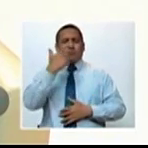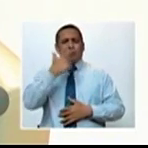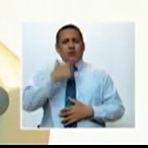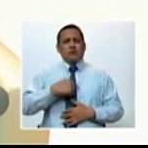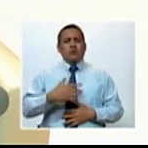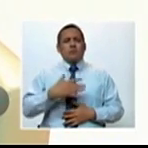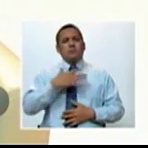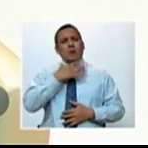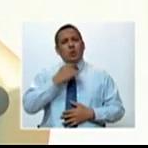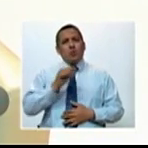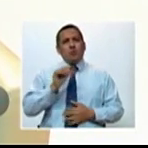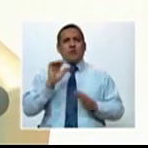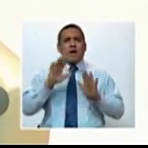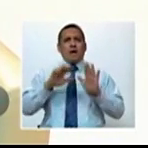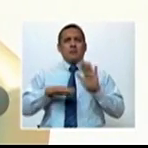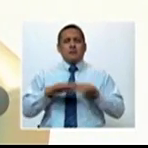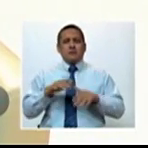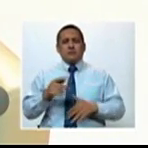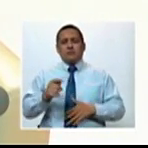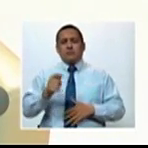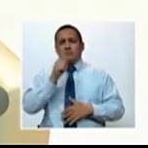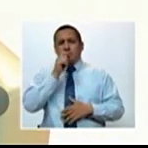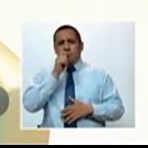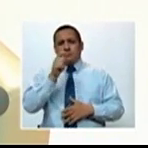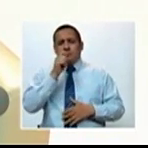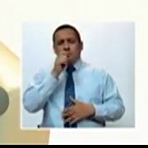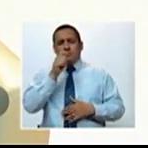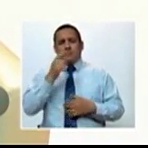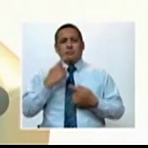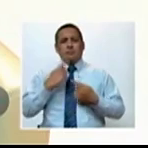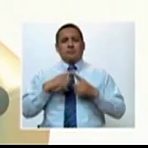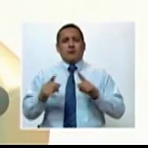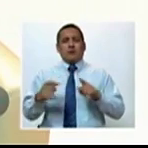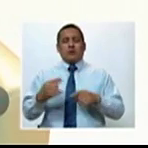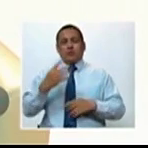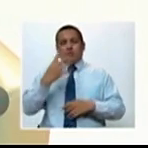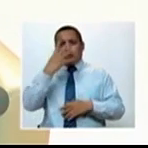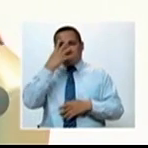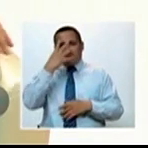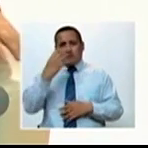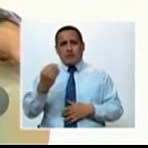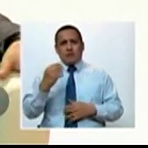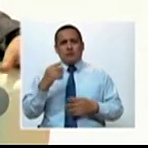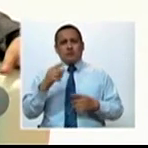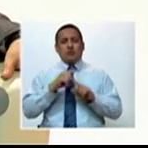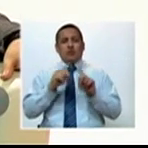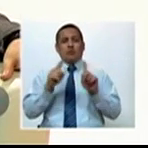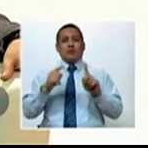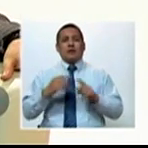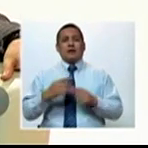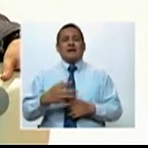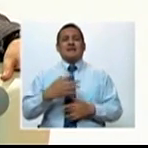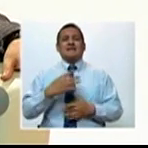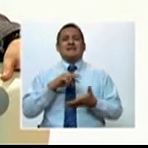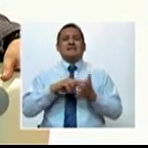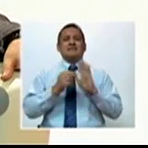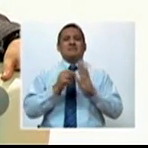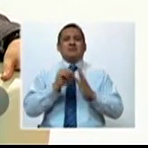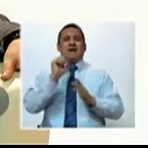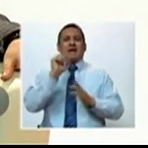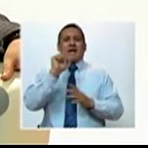ser consumidor y no necesariamente ser adicto, porque